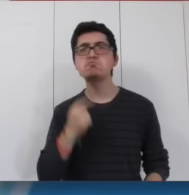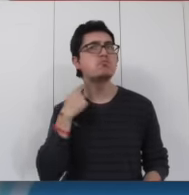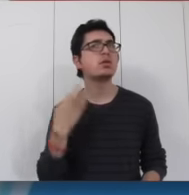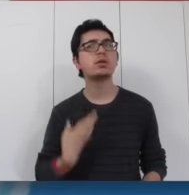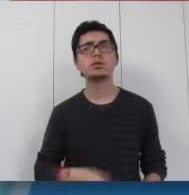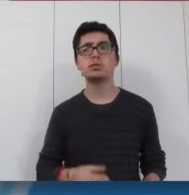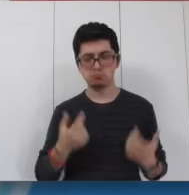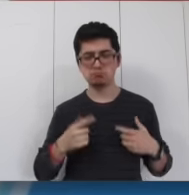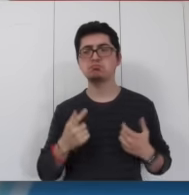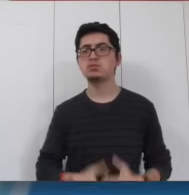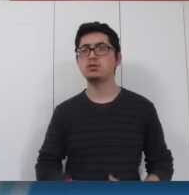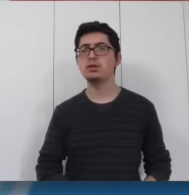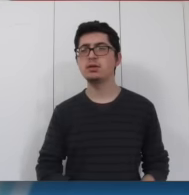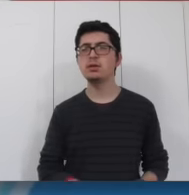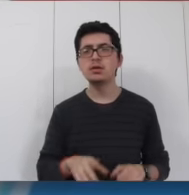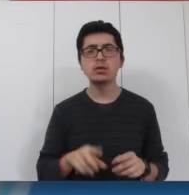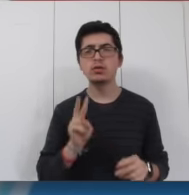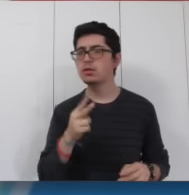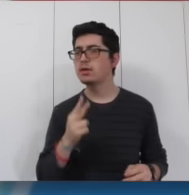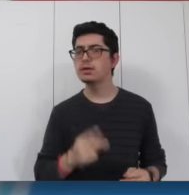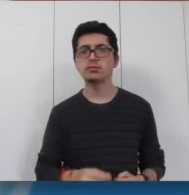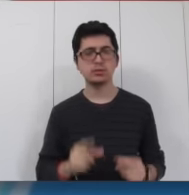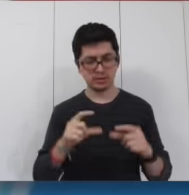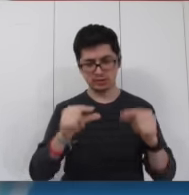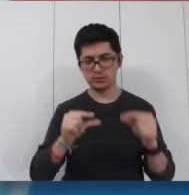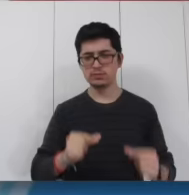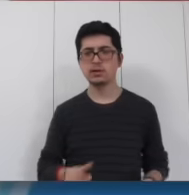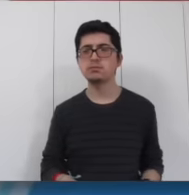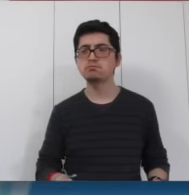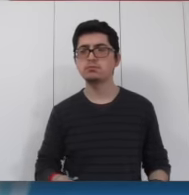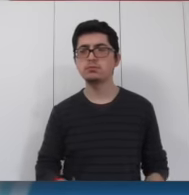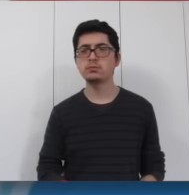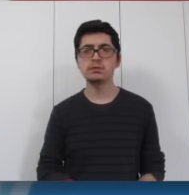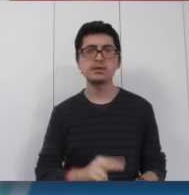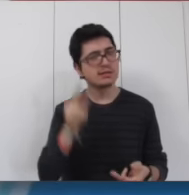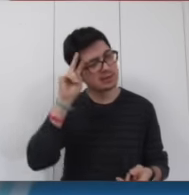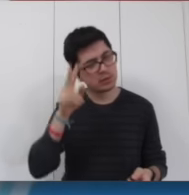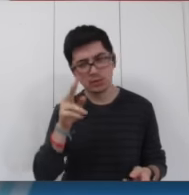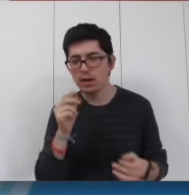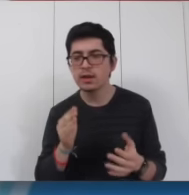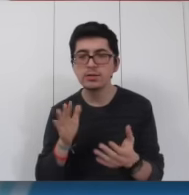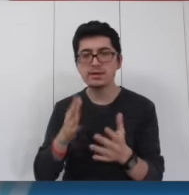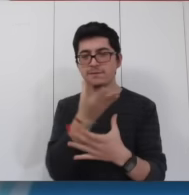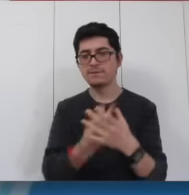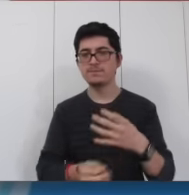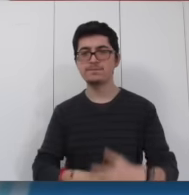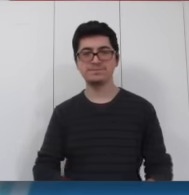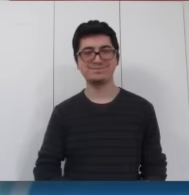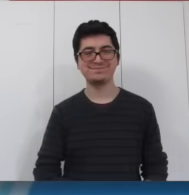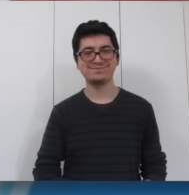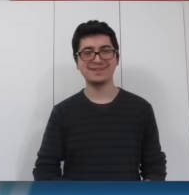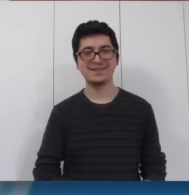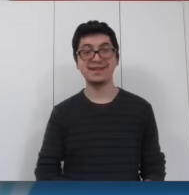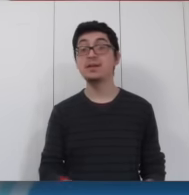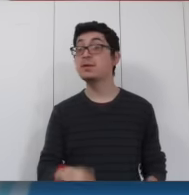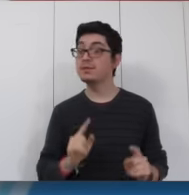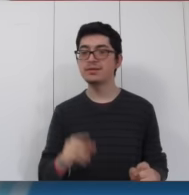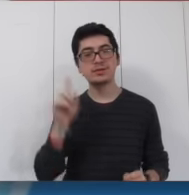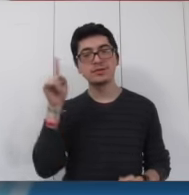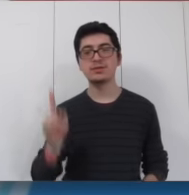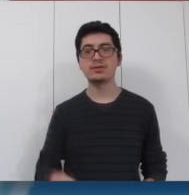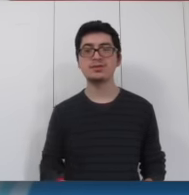porque es un libro entretenido y además que los capítulos son tan cortos que realmente sin darte cuenta lo vas a terminar. Así